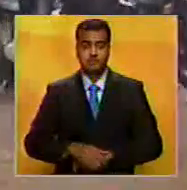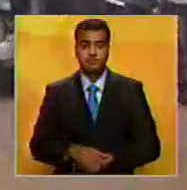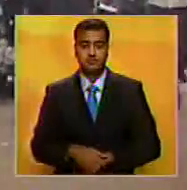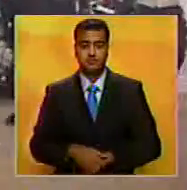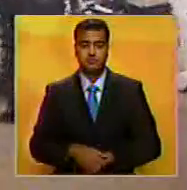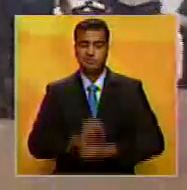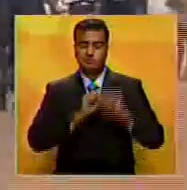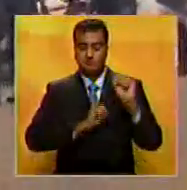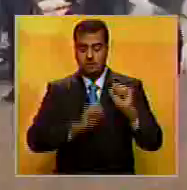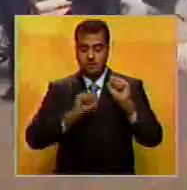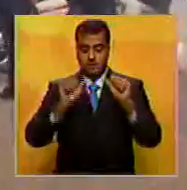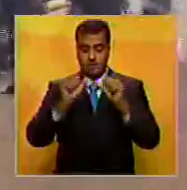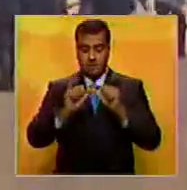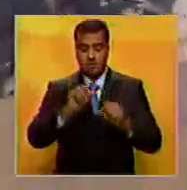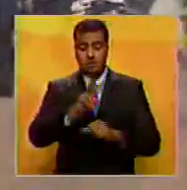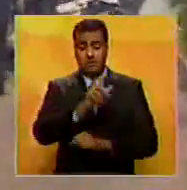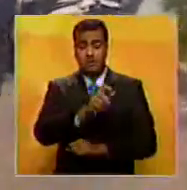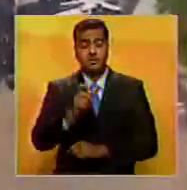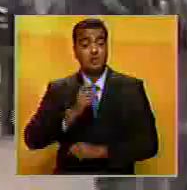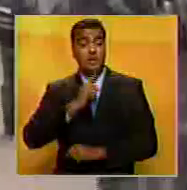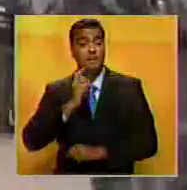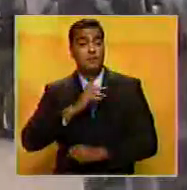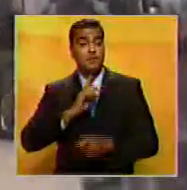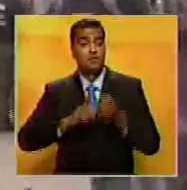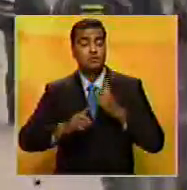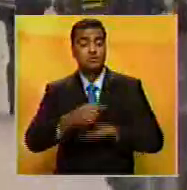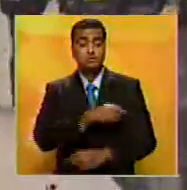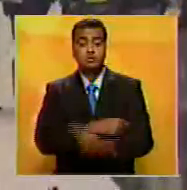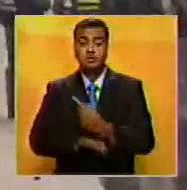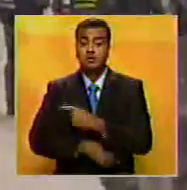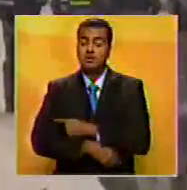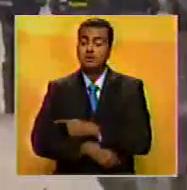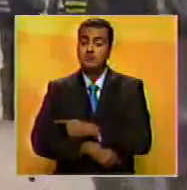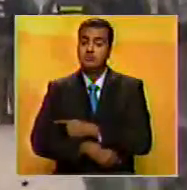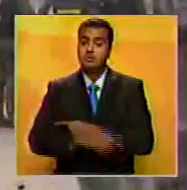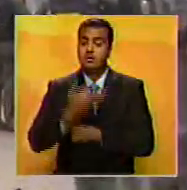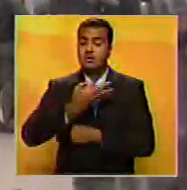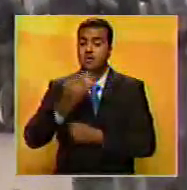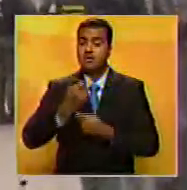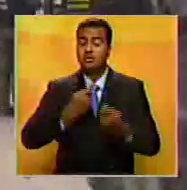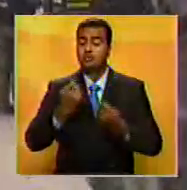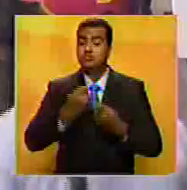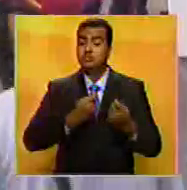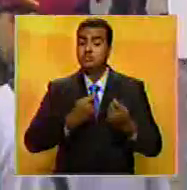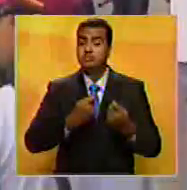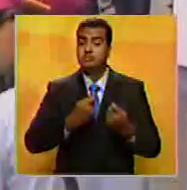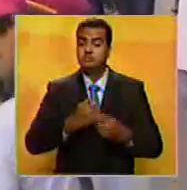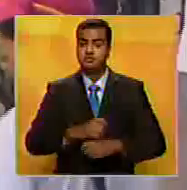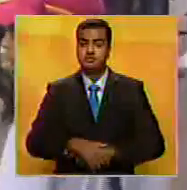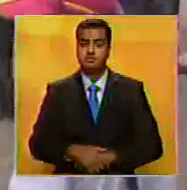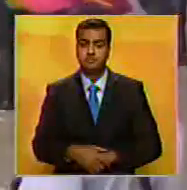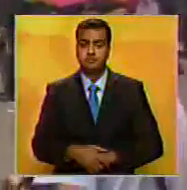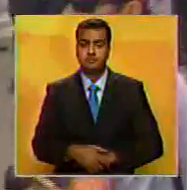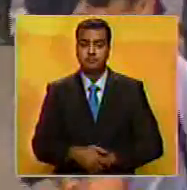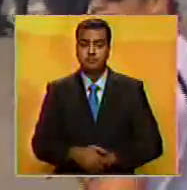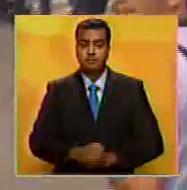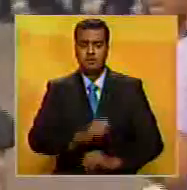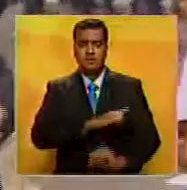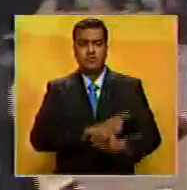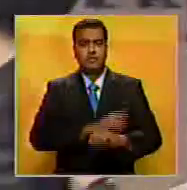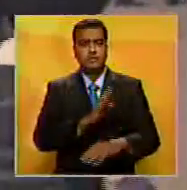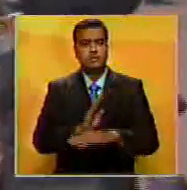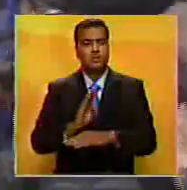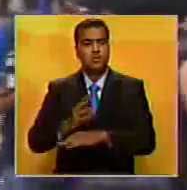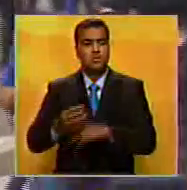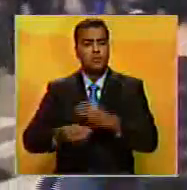Las protestas dejaron 2 personas muertas y varios heridos. Para garantizar el orden y combatir el AMPA, fuerzas de seguridad adelantan